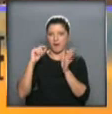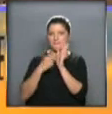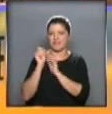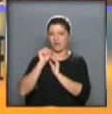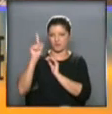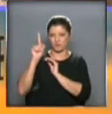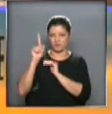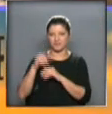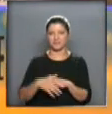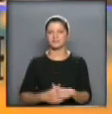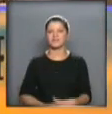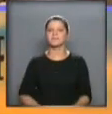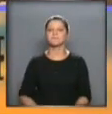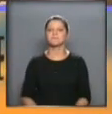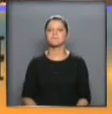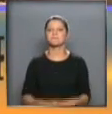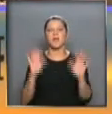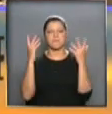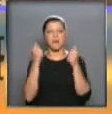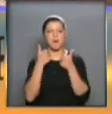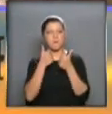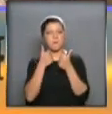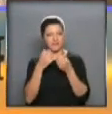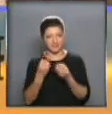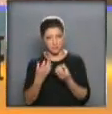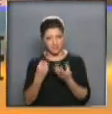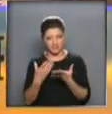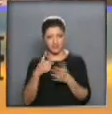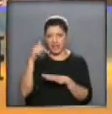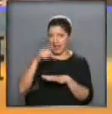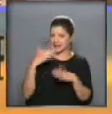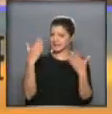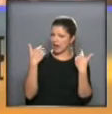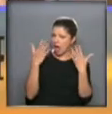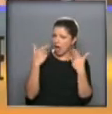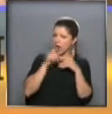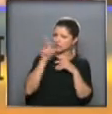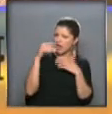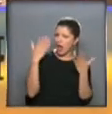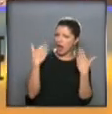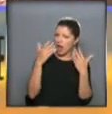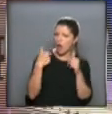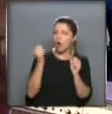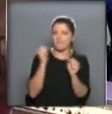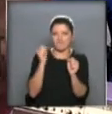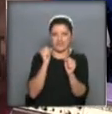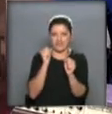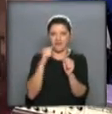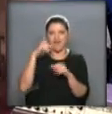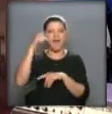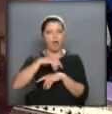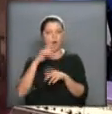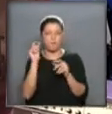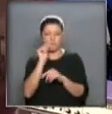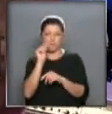bien, lindo. Ahí va esos aplausos. ¿Cómo andan por ahí? Muy bien. ¿Allá hace calor o estaba fresquito? Ahora refrescó